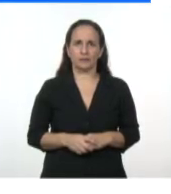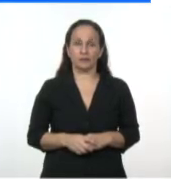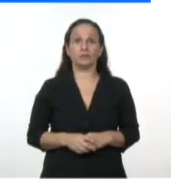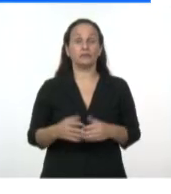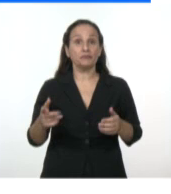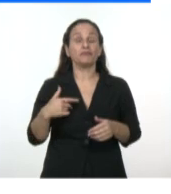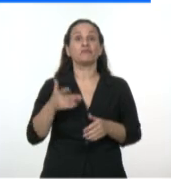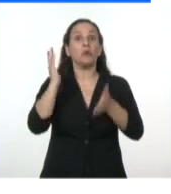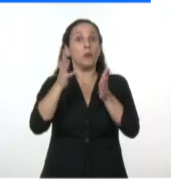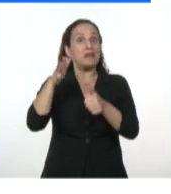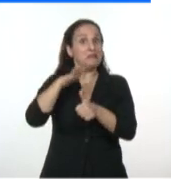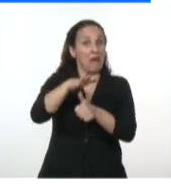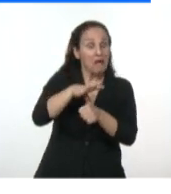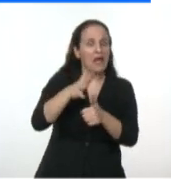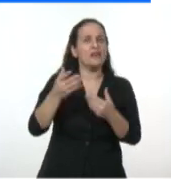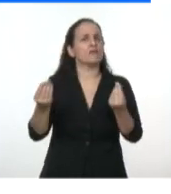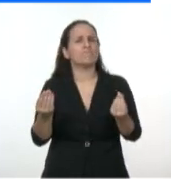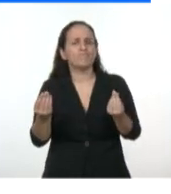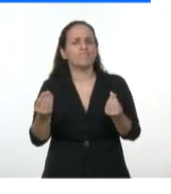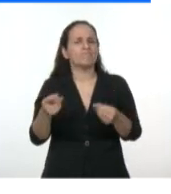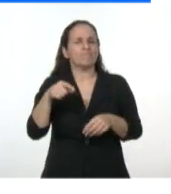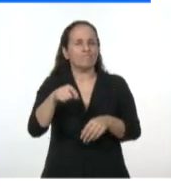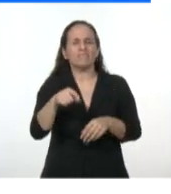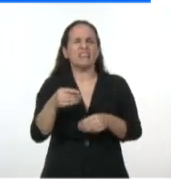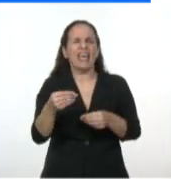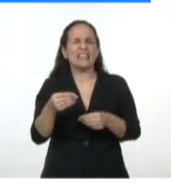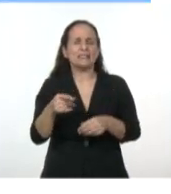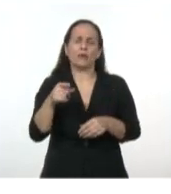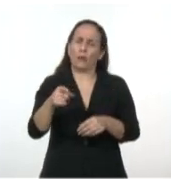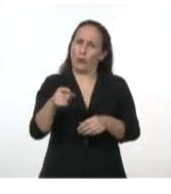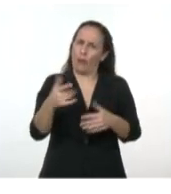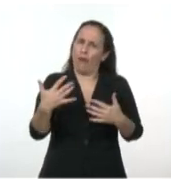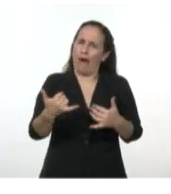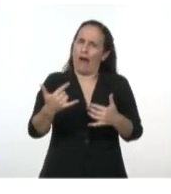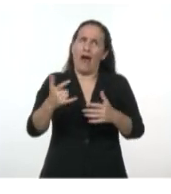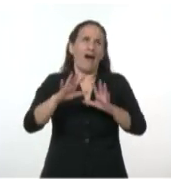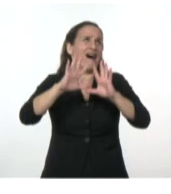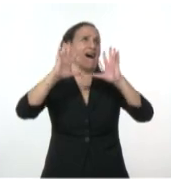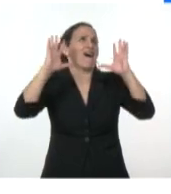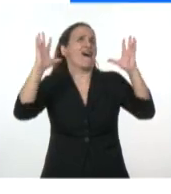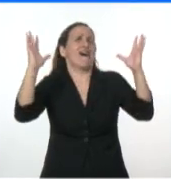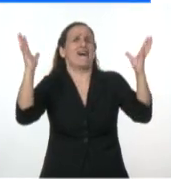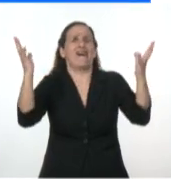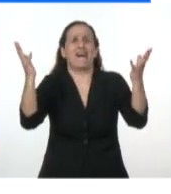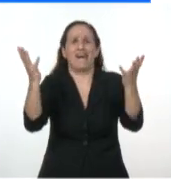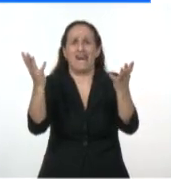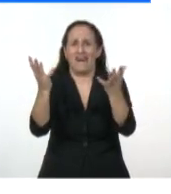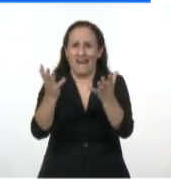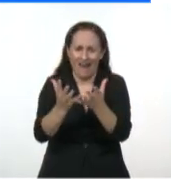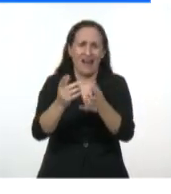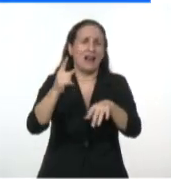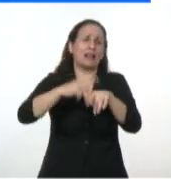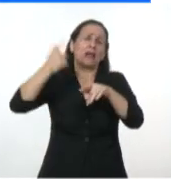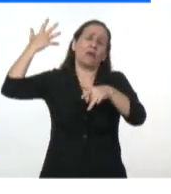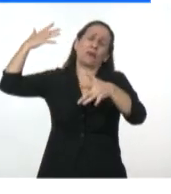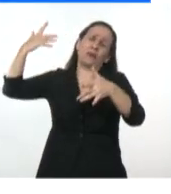Violencia de género, podemos decir que se trata de la enorme experiencia universal y multitemporal